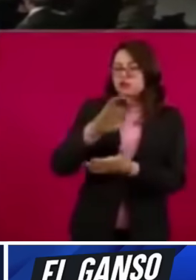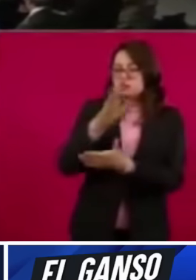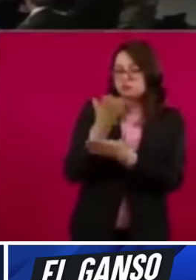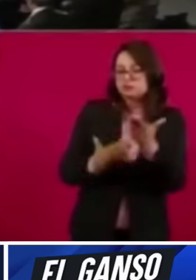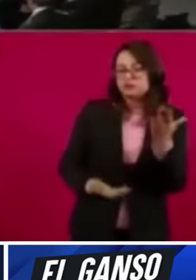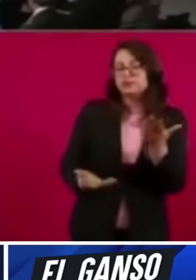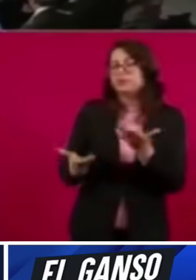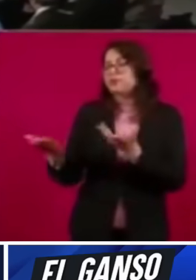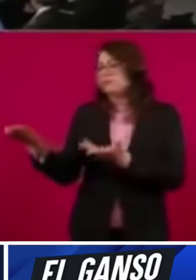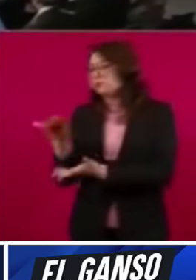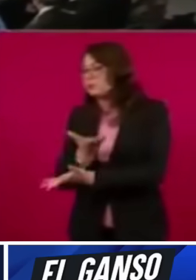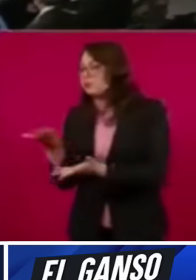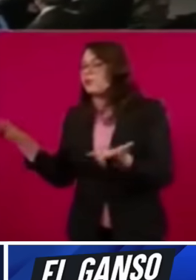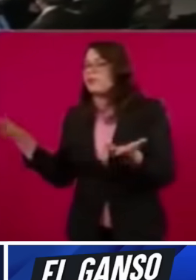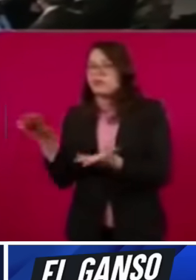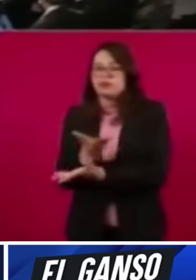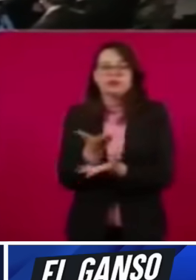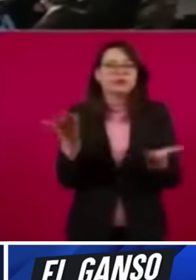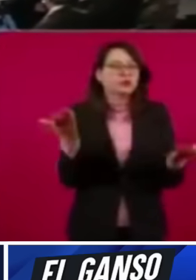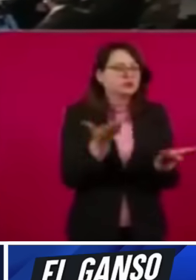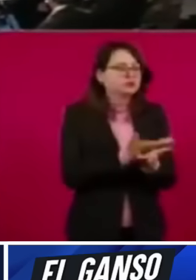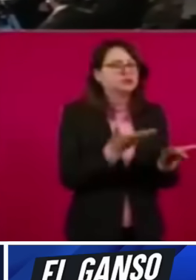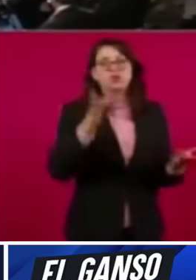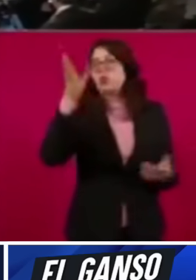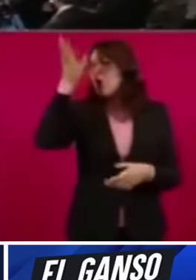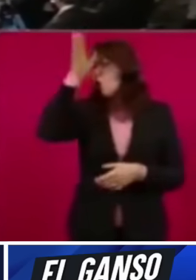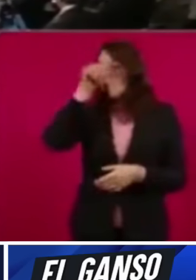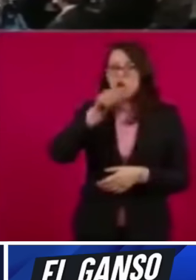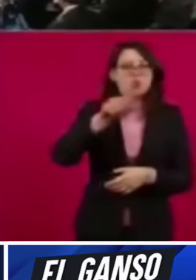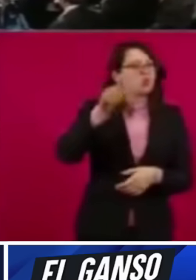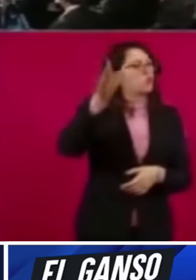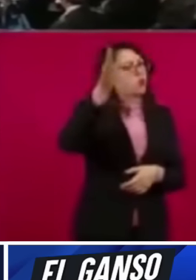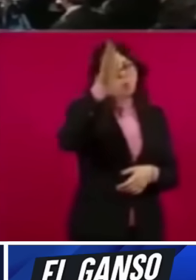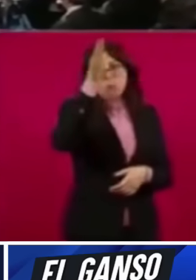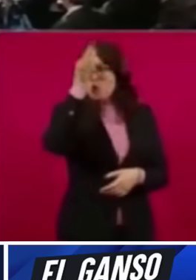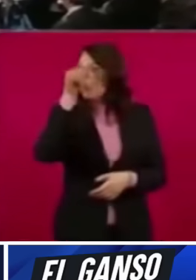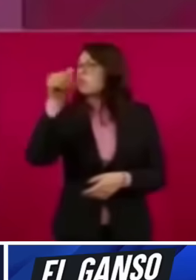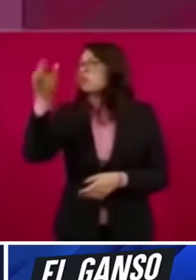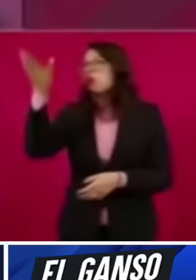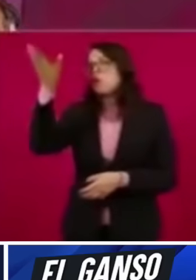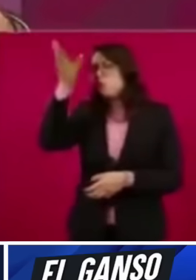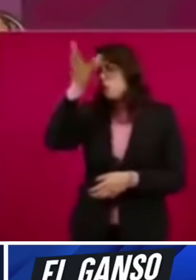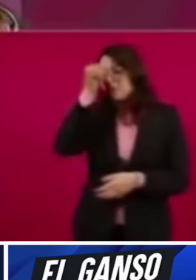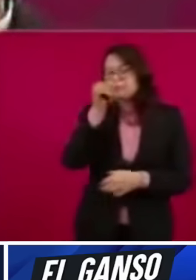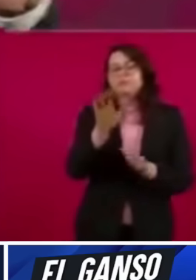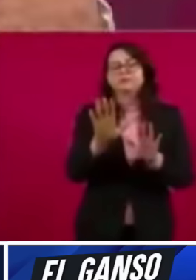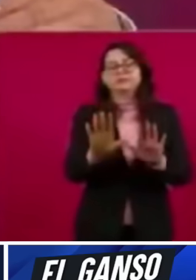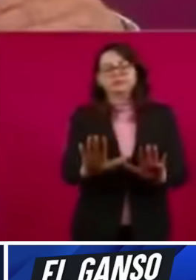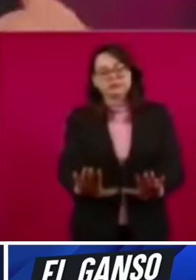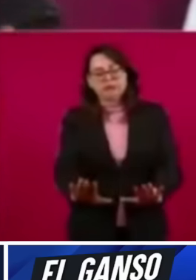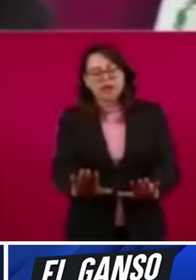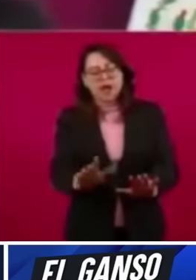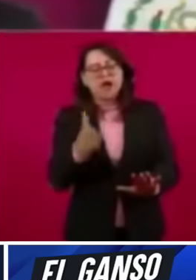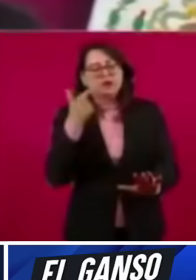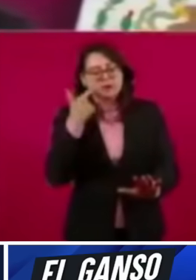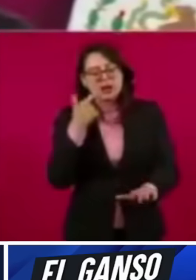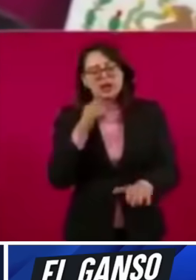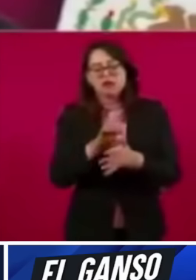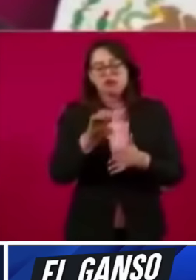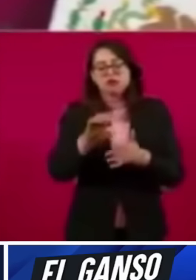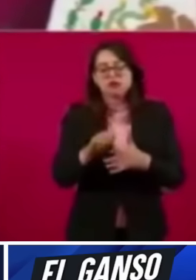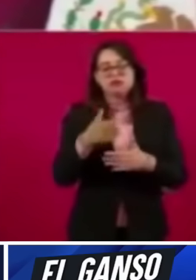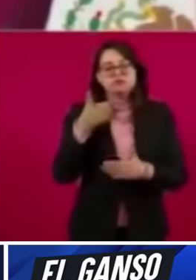y lo que se convino fue dar un plazo para debatirlo